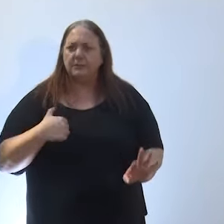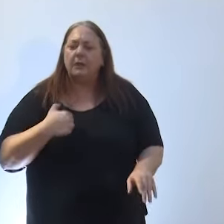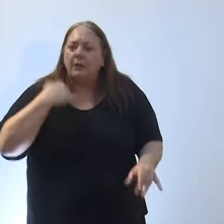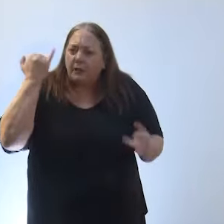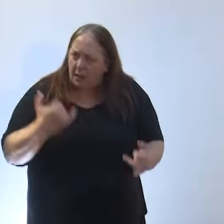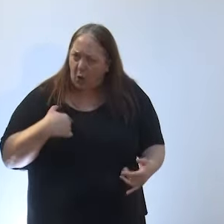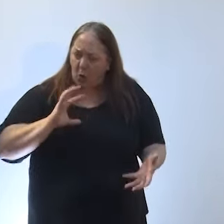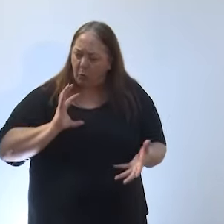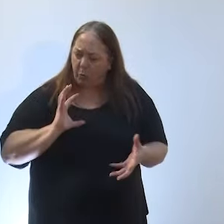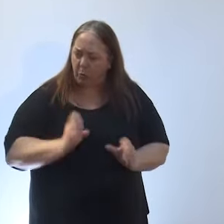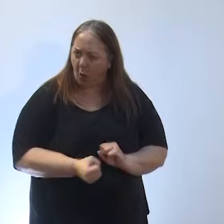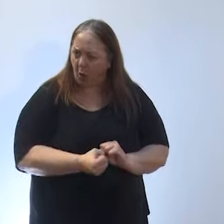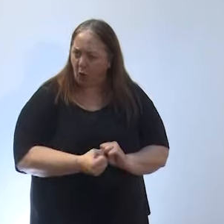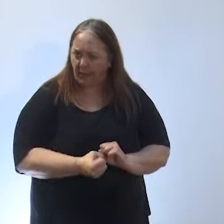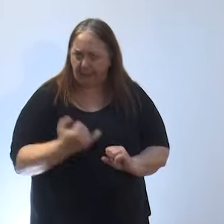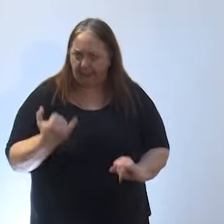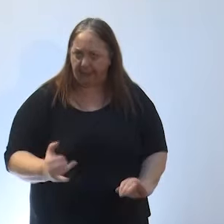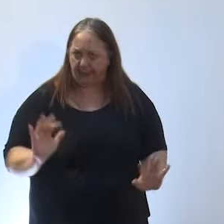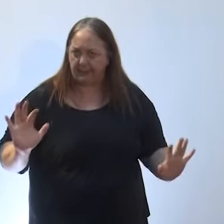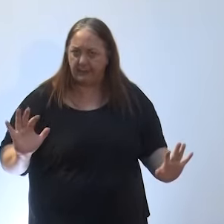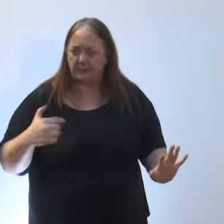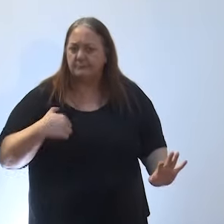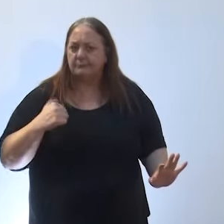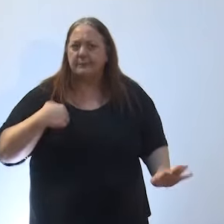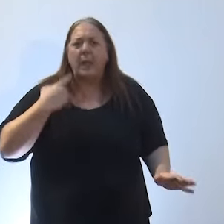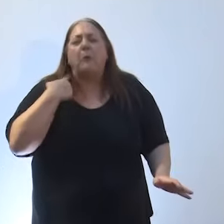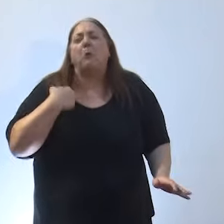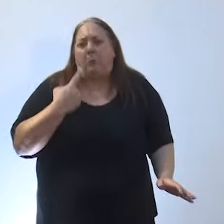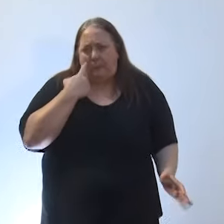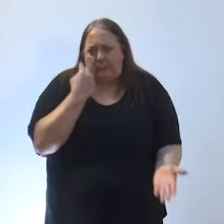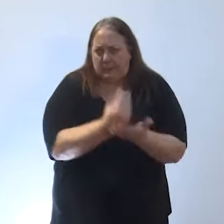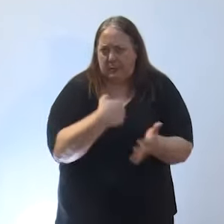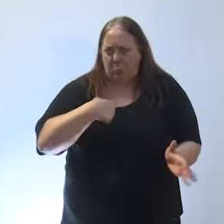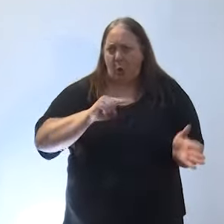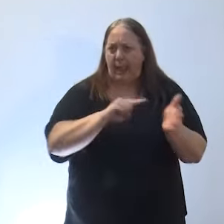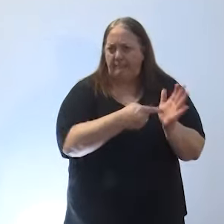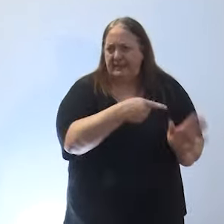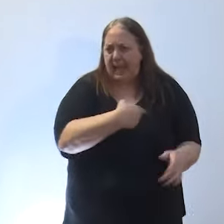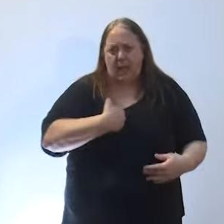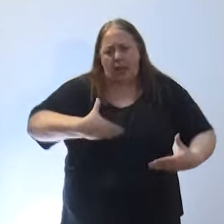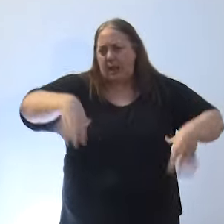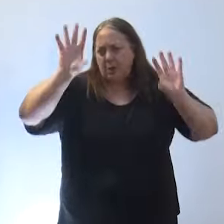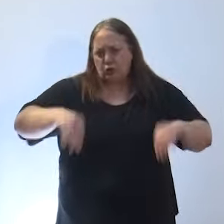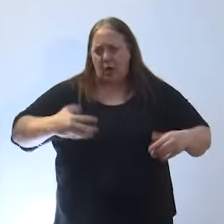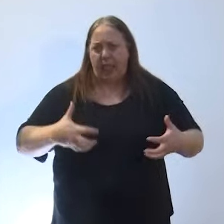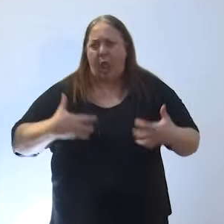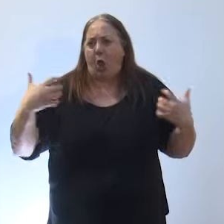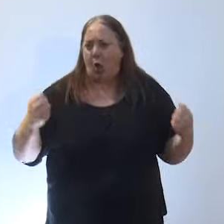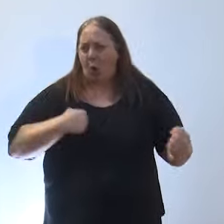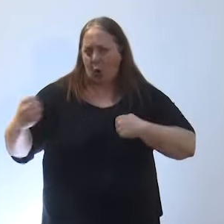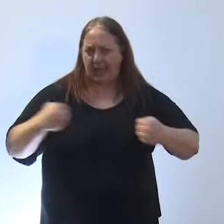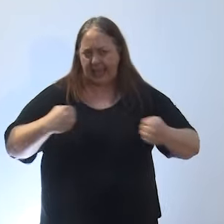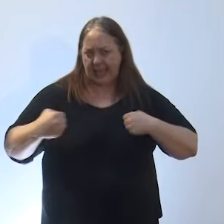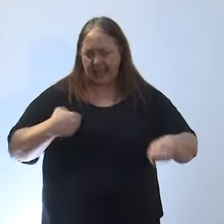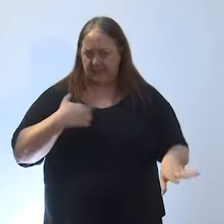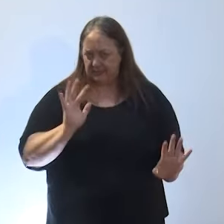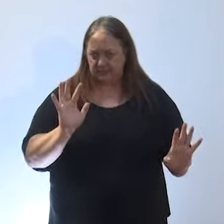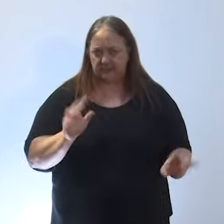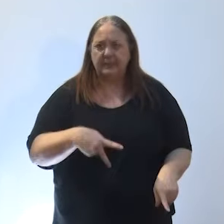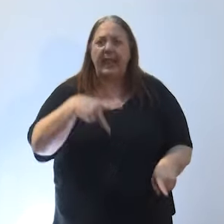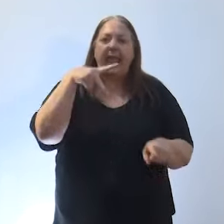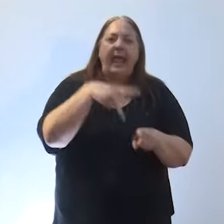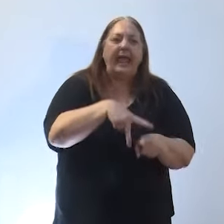no la gente Yo vivo en caba en capital son todos reg gorilas caballito flores esperan el el